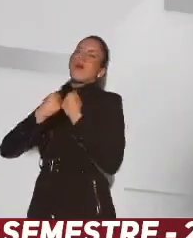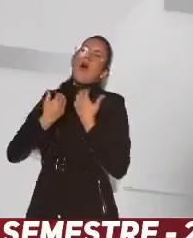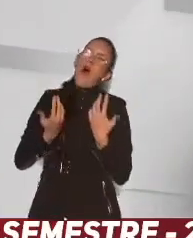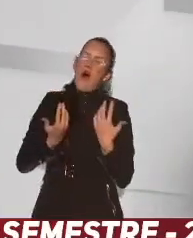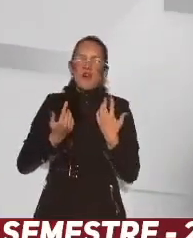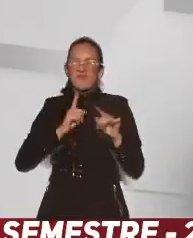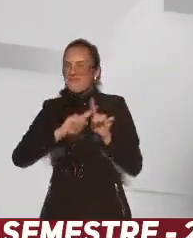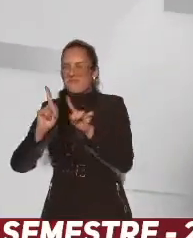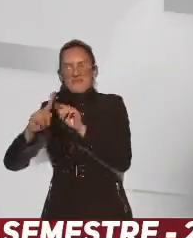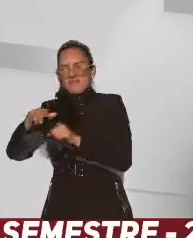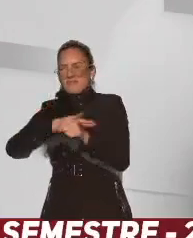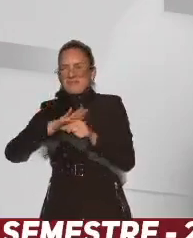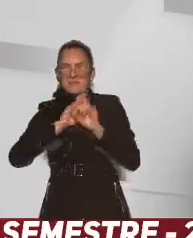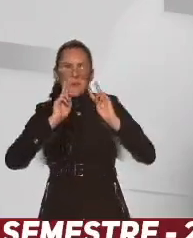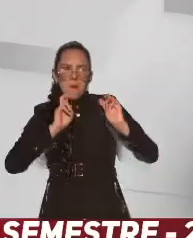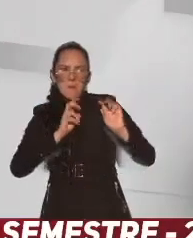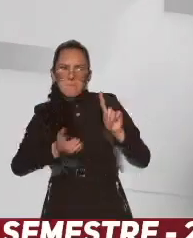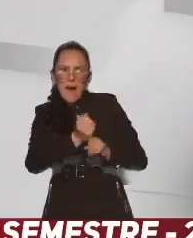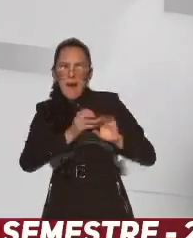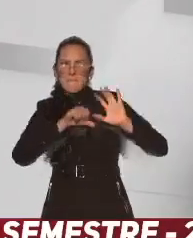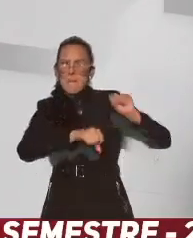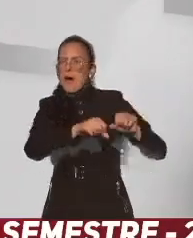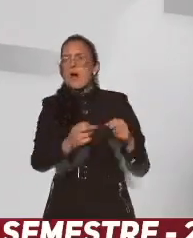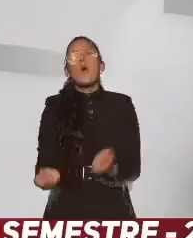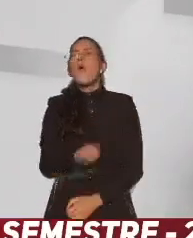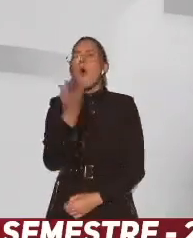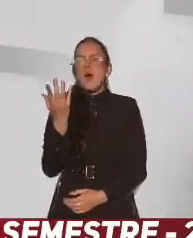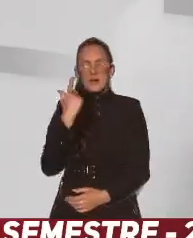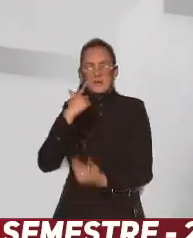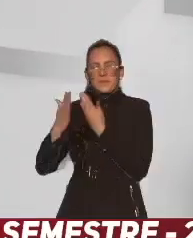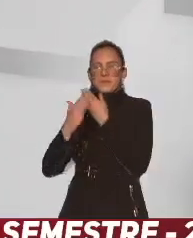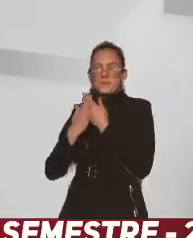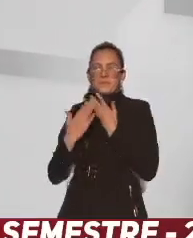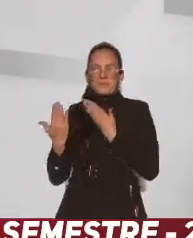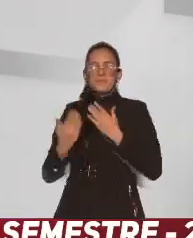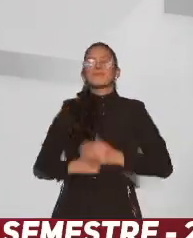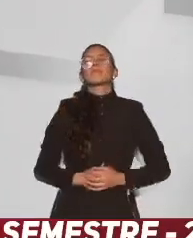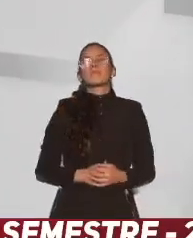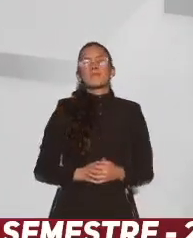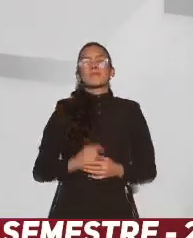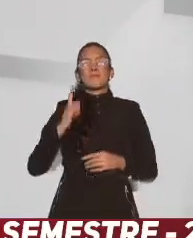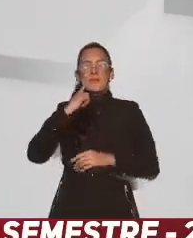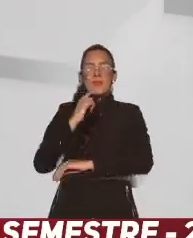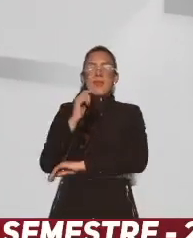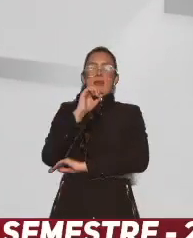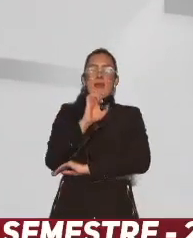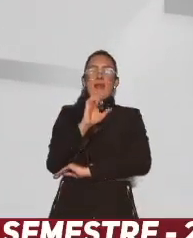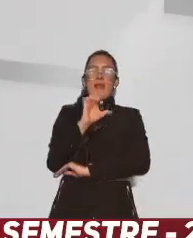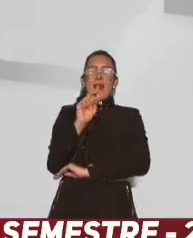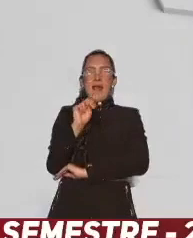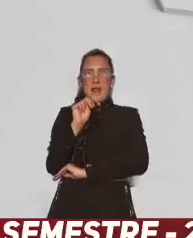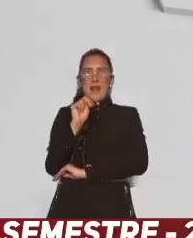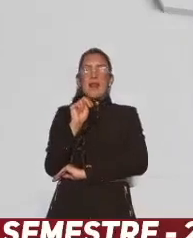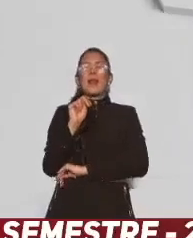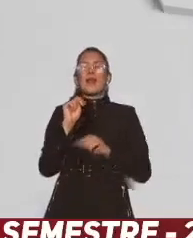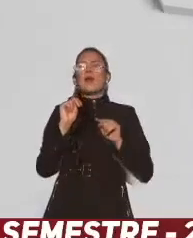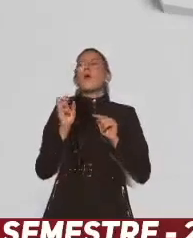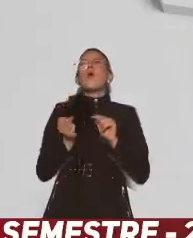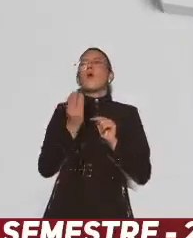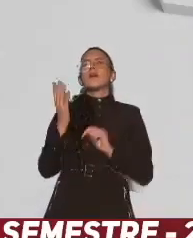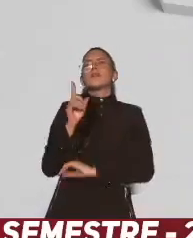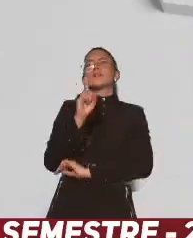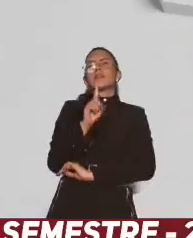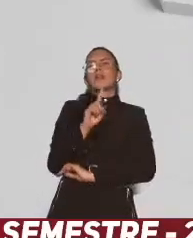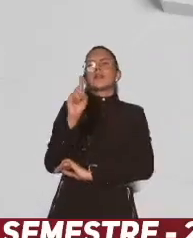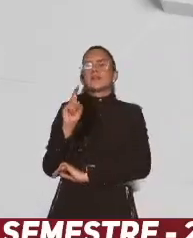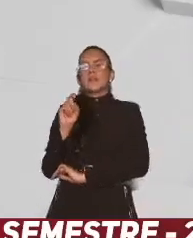los siguientes resultados. Afectaciones al GAO ELN, 169 afectaciones, entre las